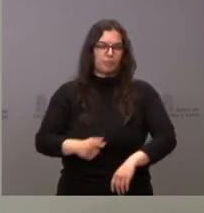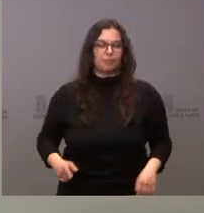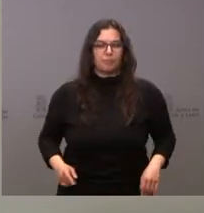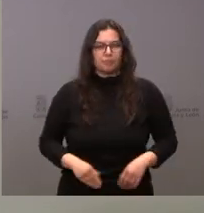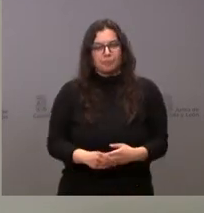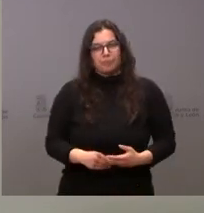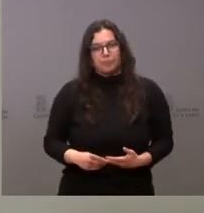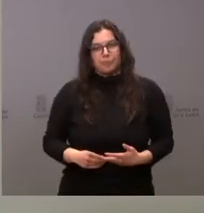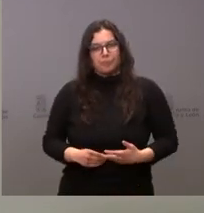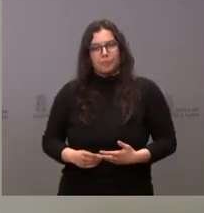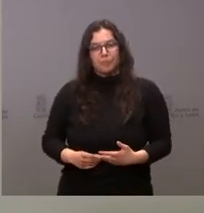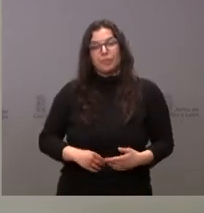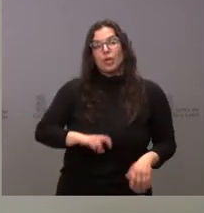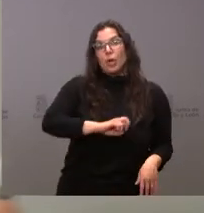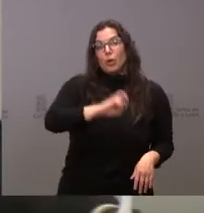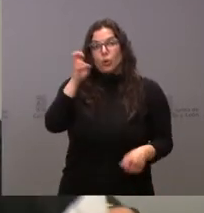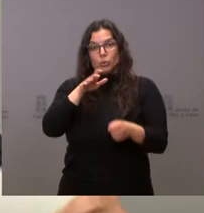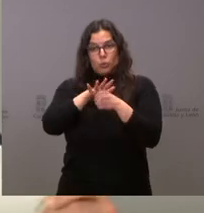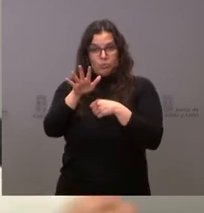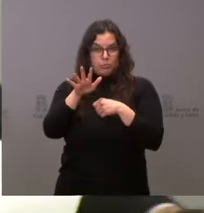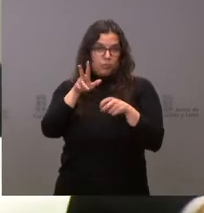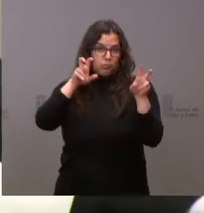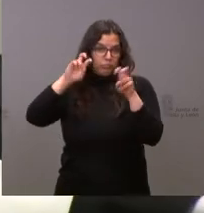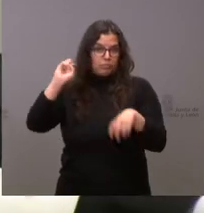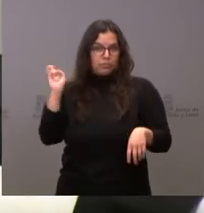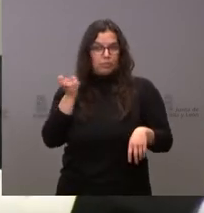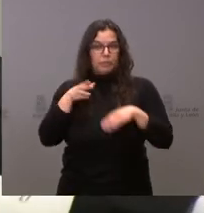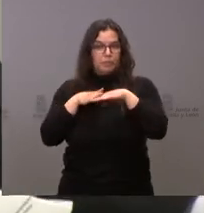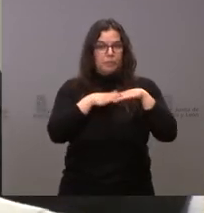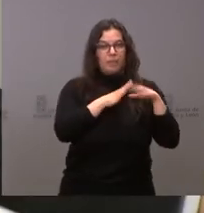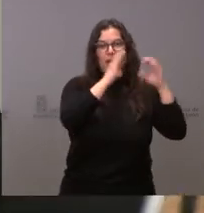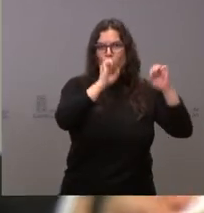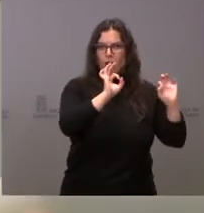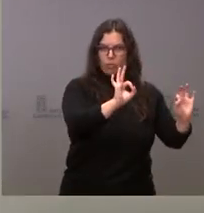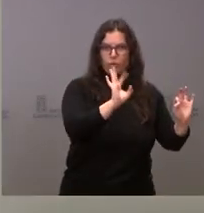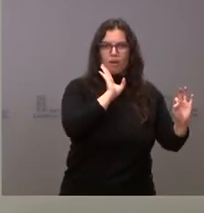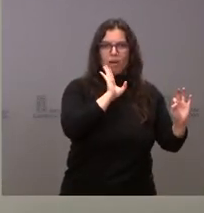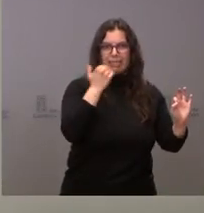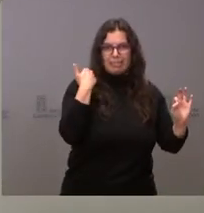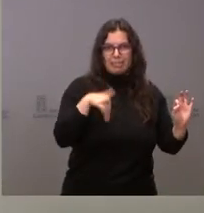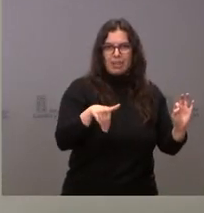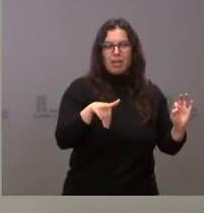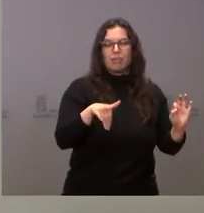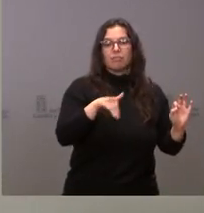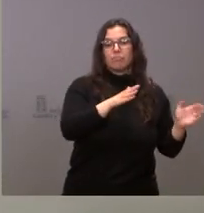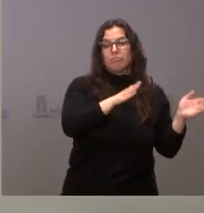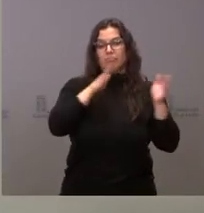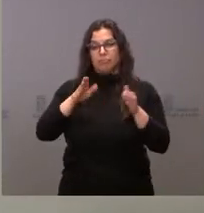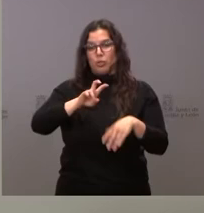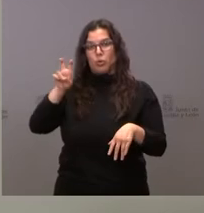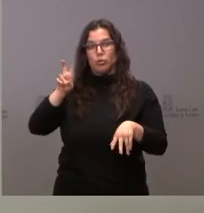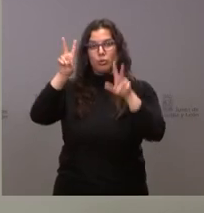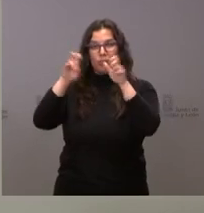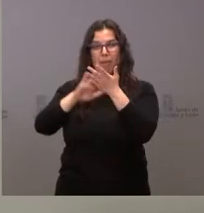otro ámbito de cosas y ya fuera de lo que han sido los acuerdos del consejo de gobierno pero sí cuestiones que hemos analizado